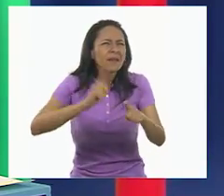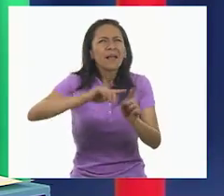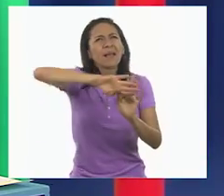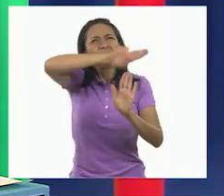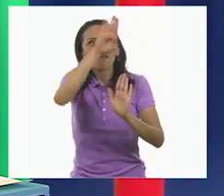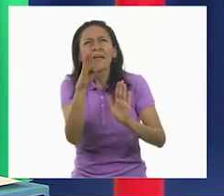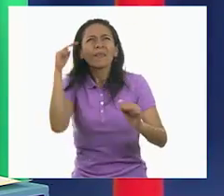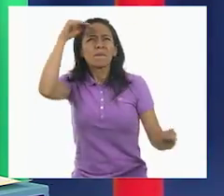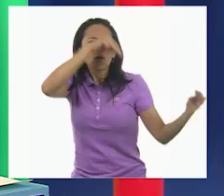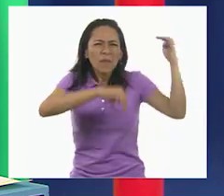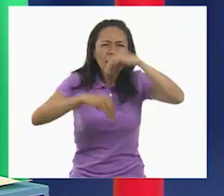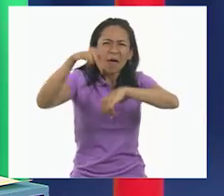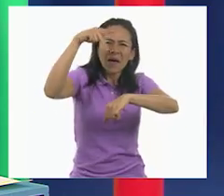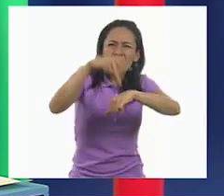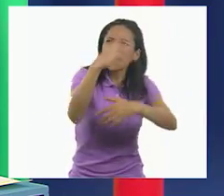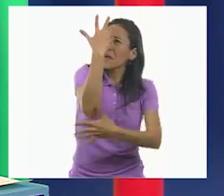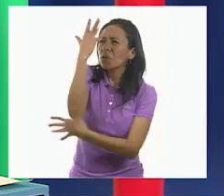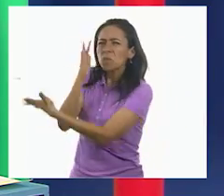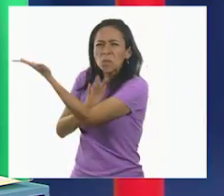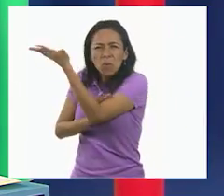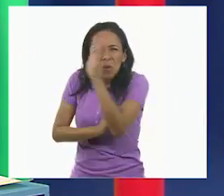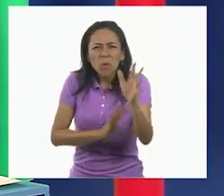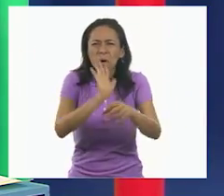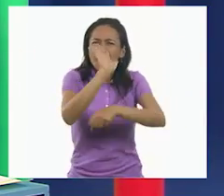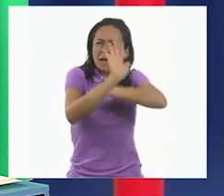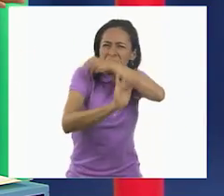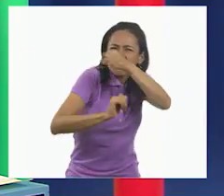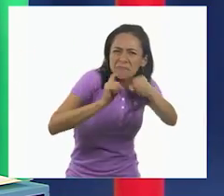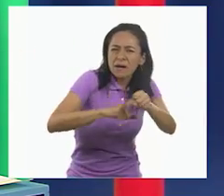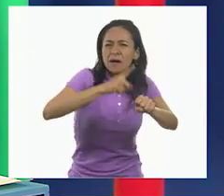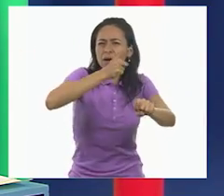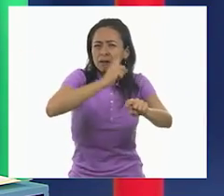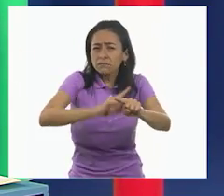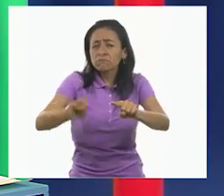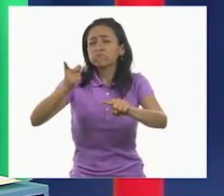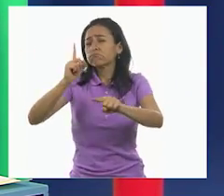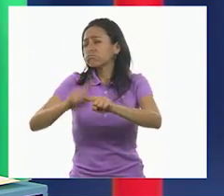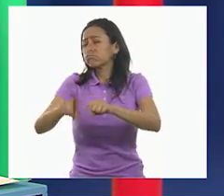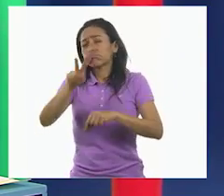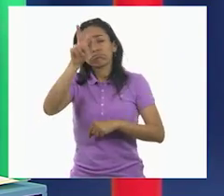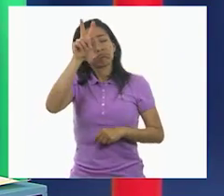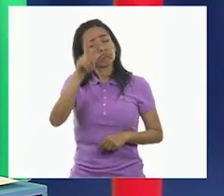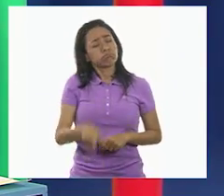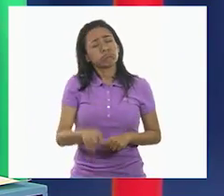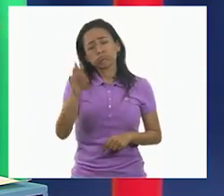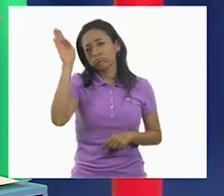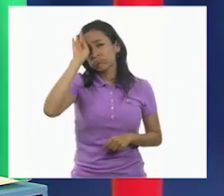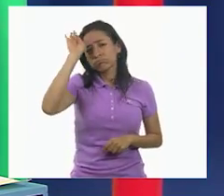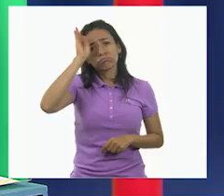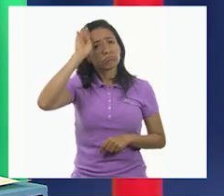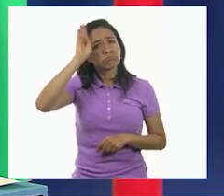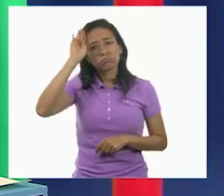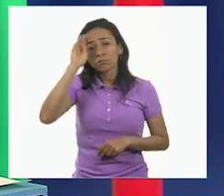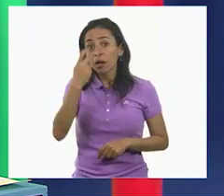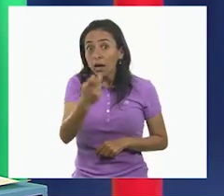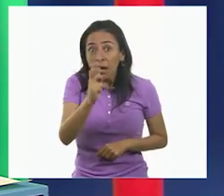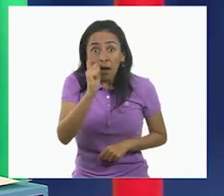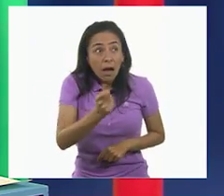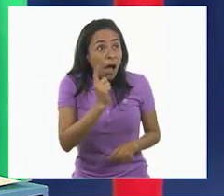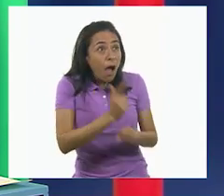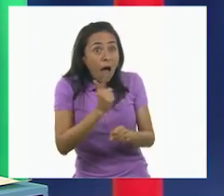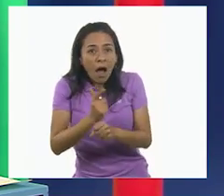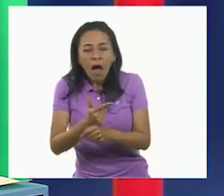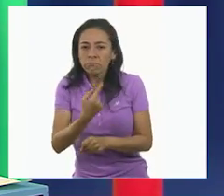en fauna, en fin. Y creo que eso es un recurso, o son recursos que tenemos que aprovechar y